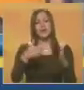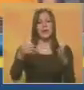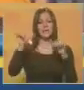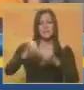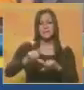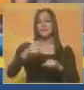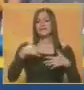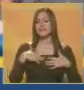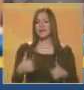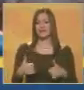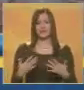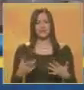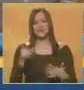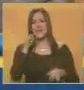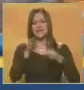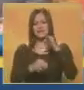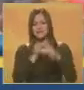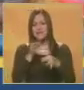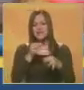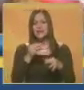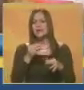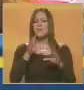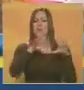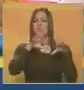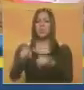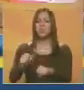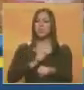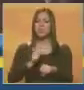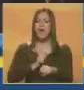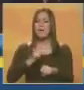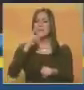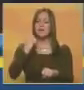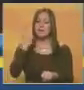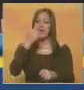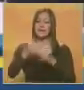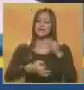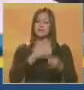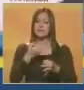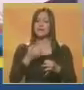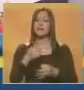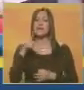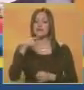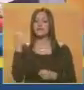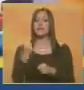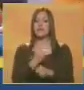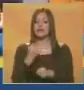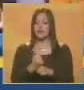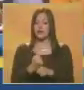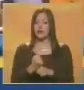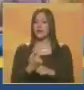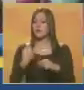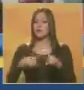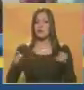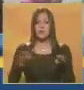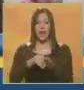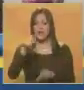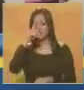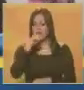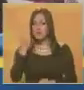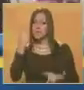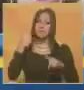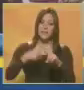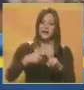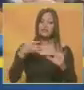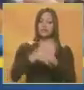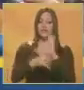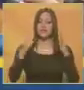salud, también lo que corresponde a las expropiaciones como los temas principales de esta gestión. Sin embargo, este año se le suma el tema